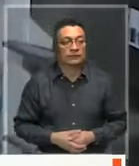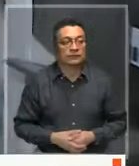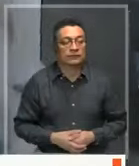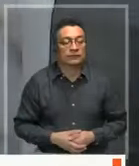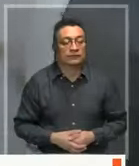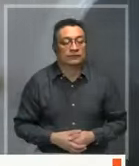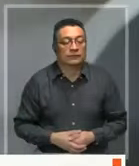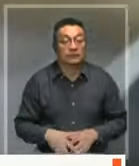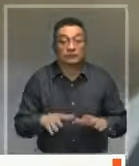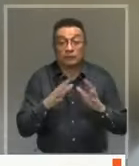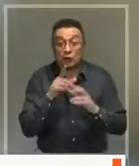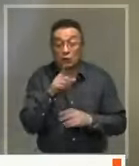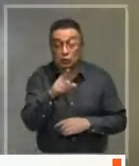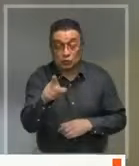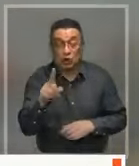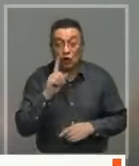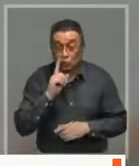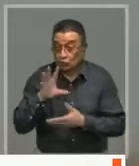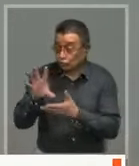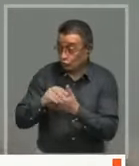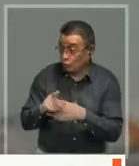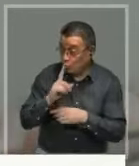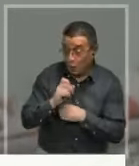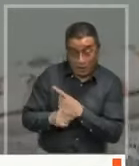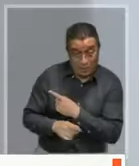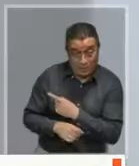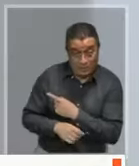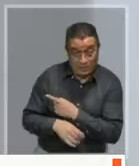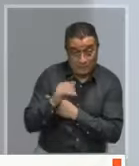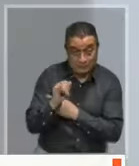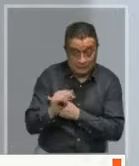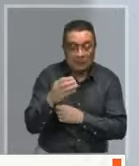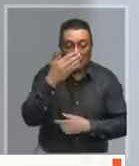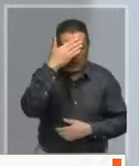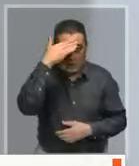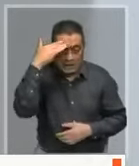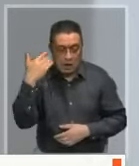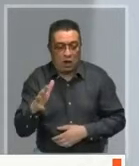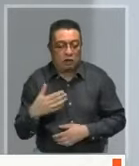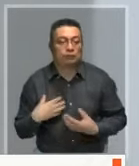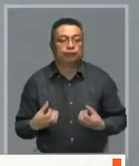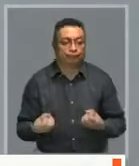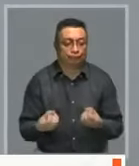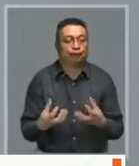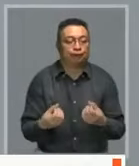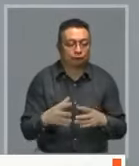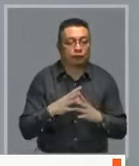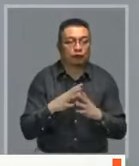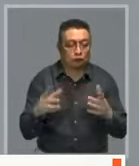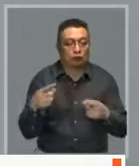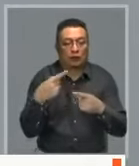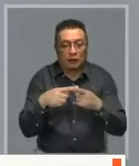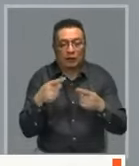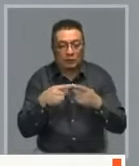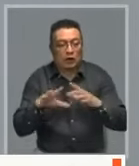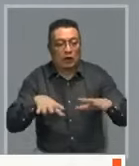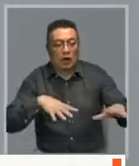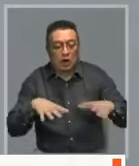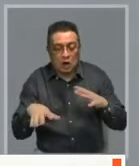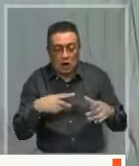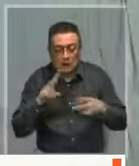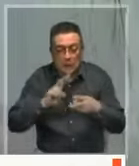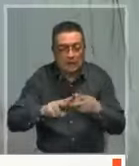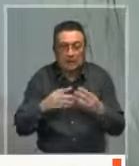No sé si ustedes hacen todo esto, pero lo que está claro es que el calor ya generó la aparición de varias técnicas desesperadas y